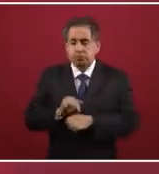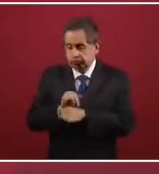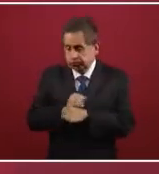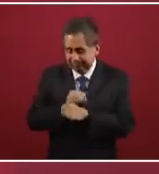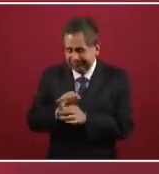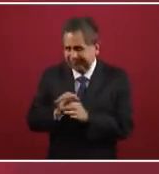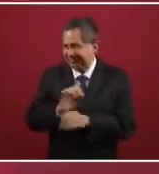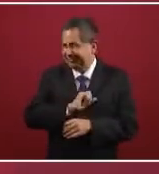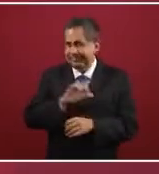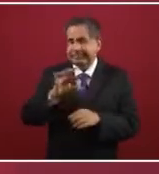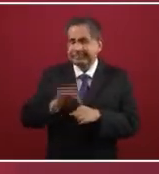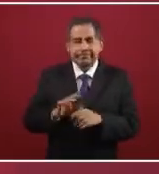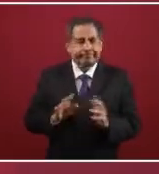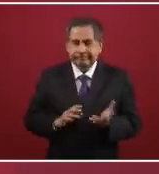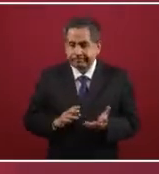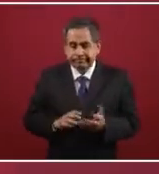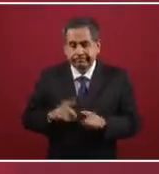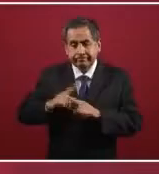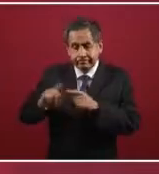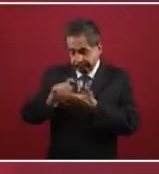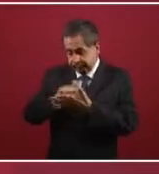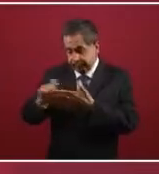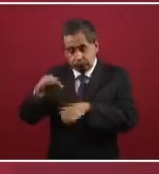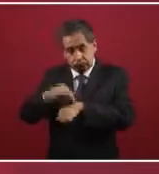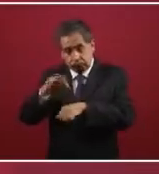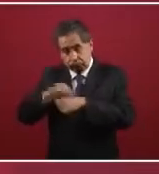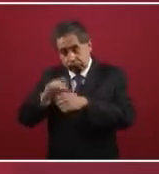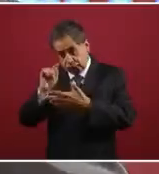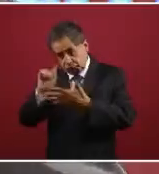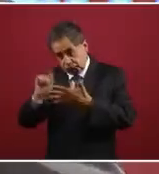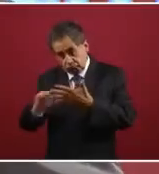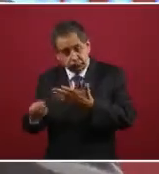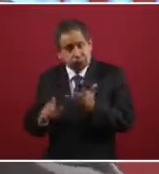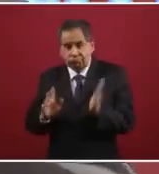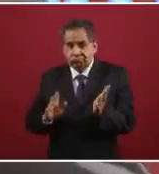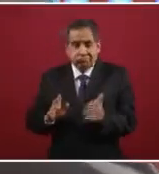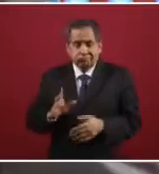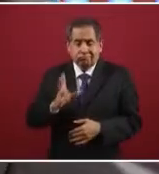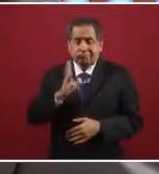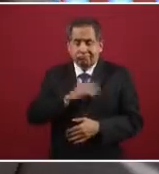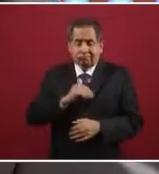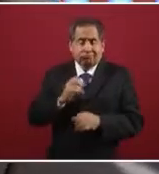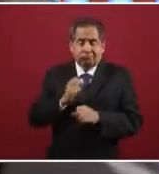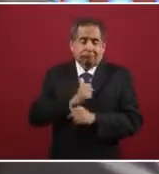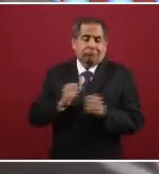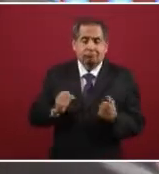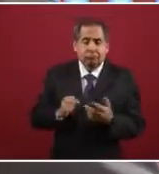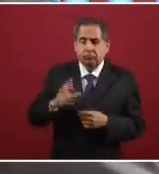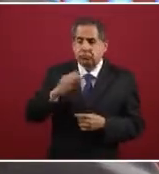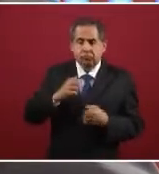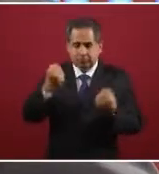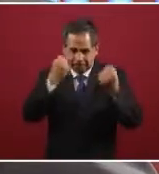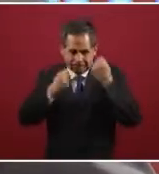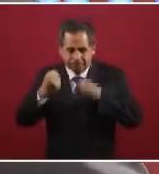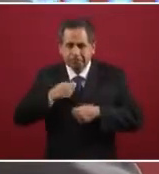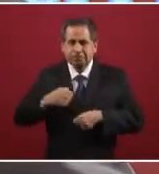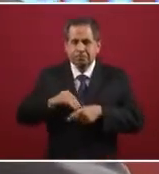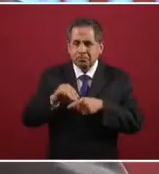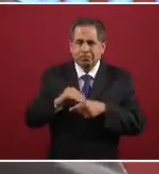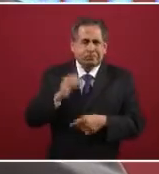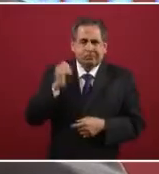investigación especial porque todos los dictámenes médicos señalan eso y no presenta contusiones, lesiones ni nada por el